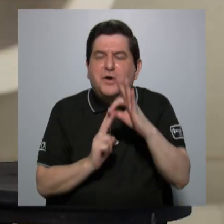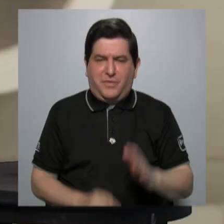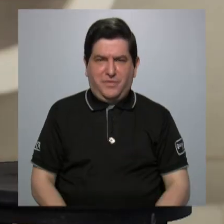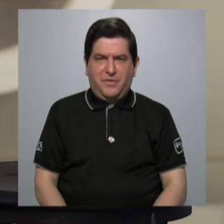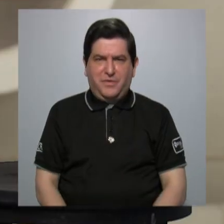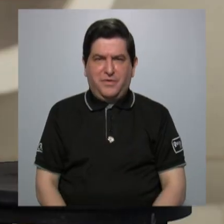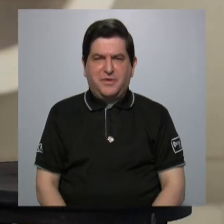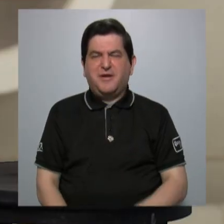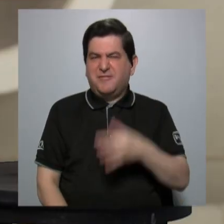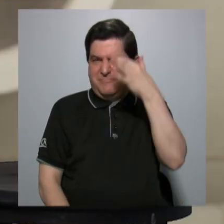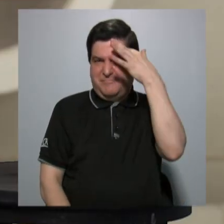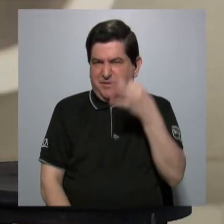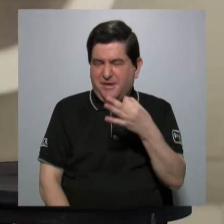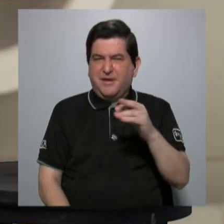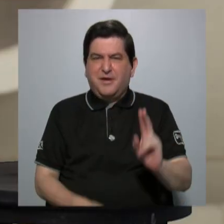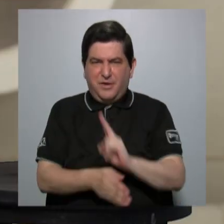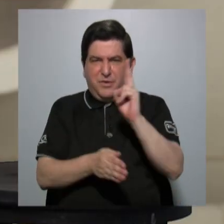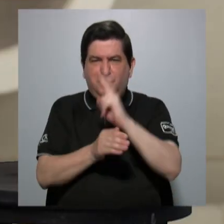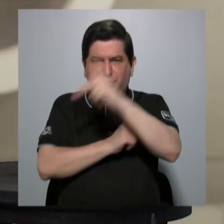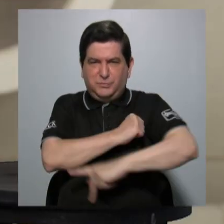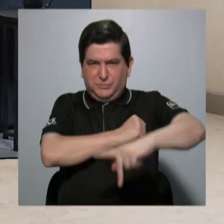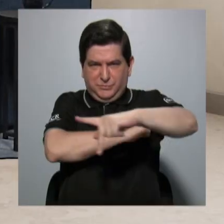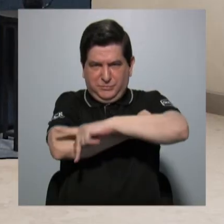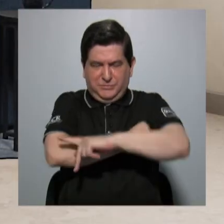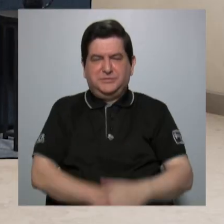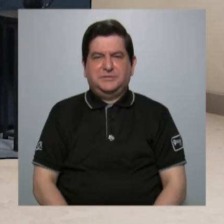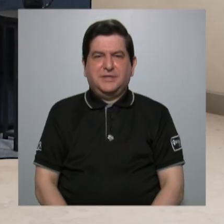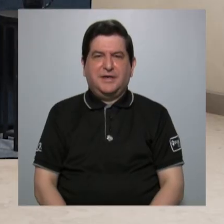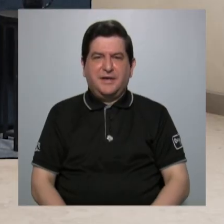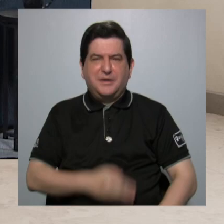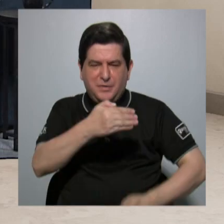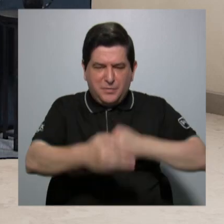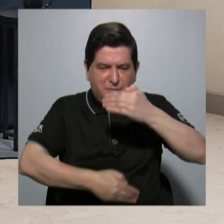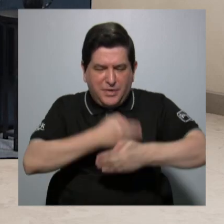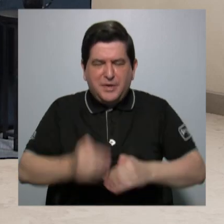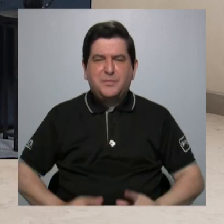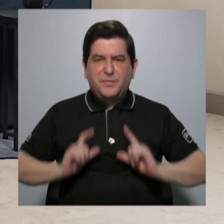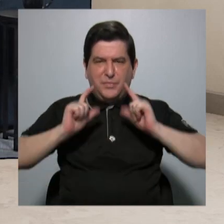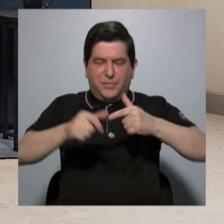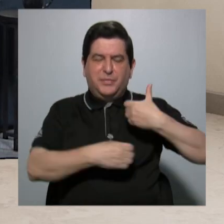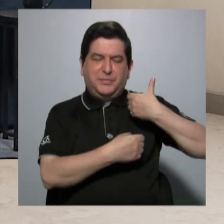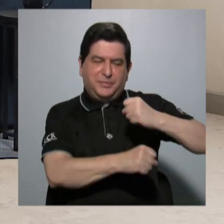alternativa por el cual debe apostar el país para el tratamiento de los